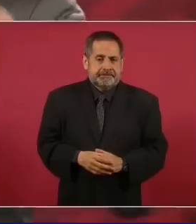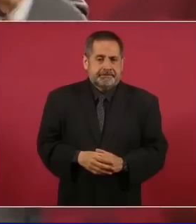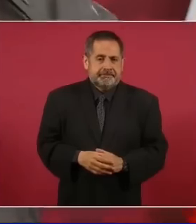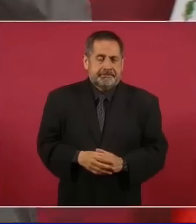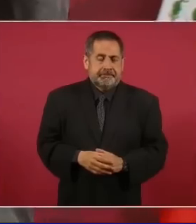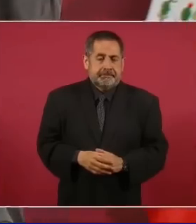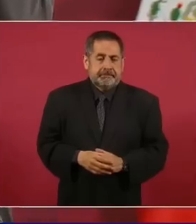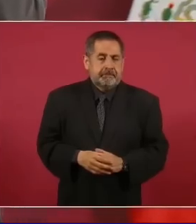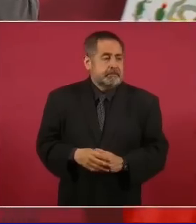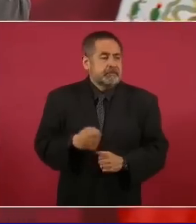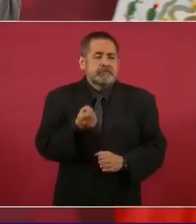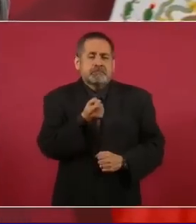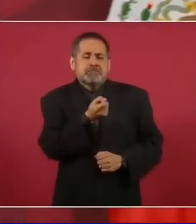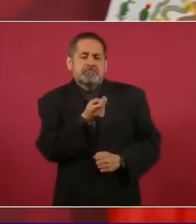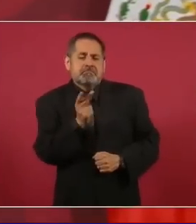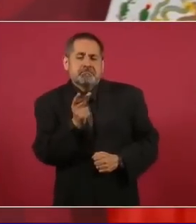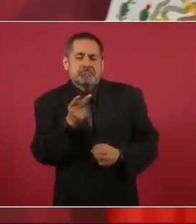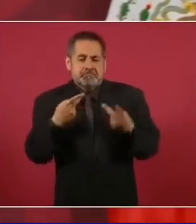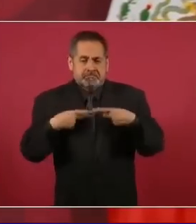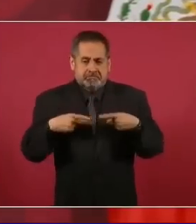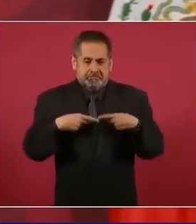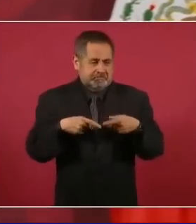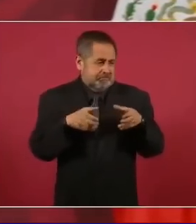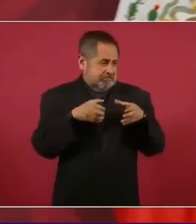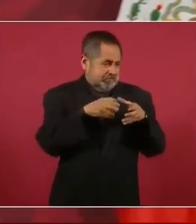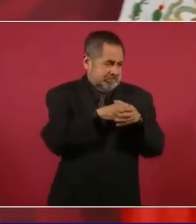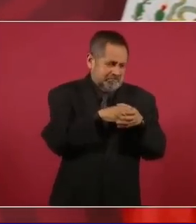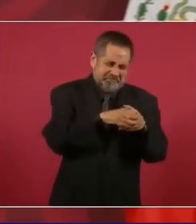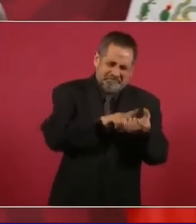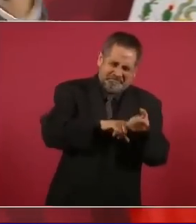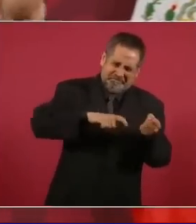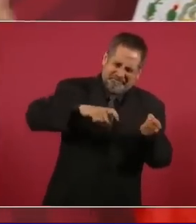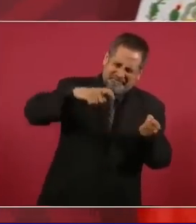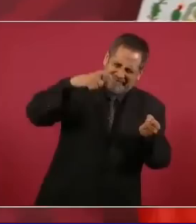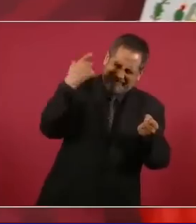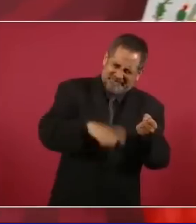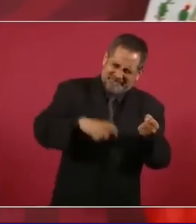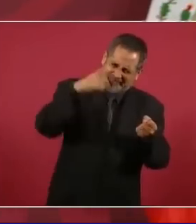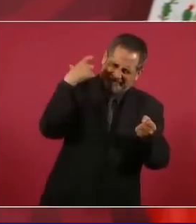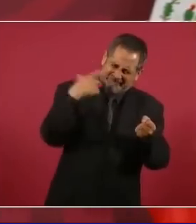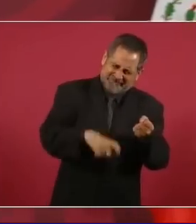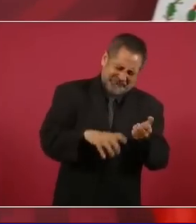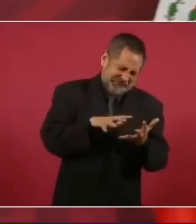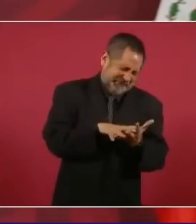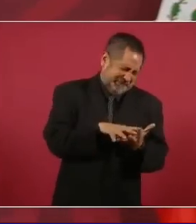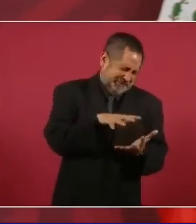Unos cuantos acumularon riquezas como nunca,